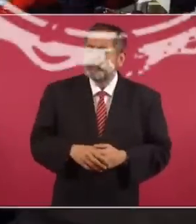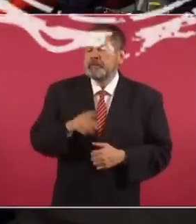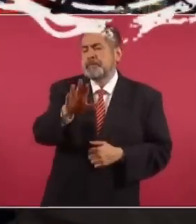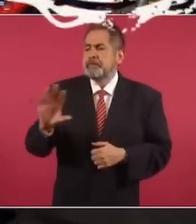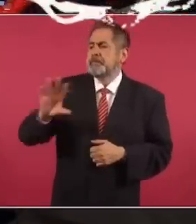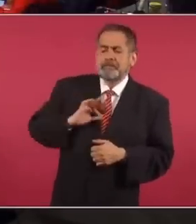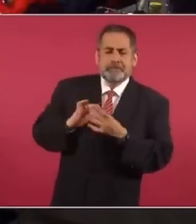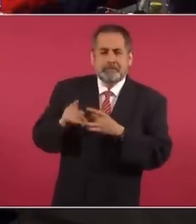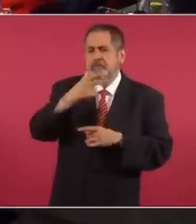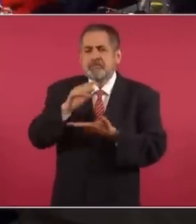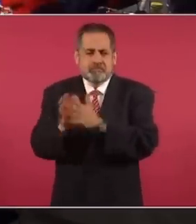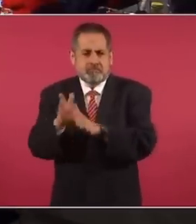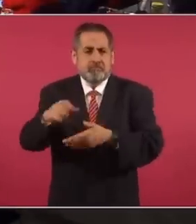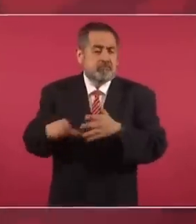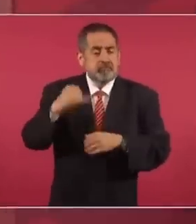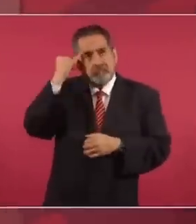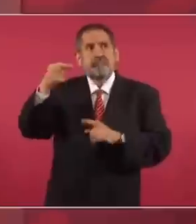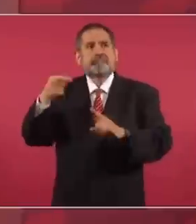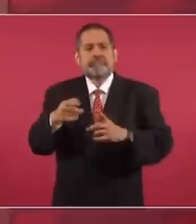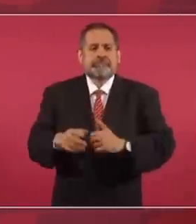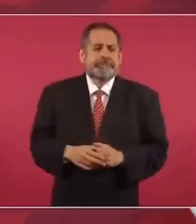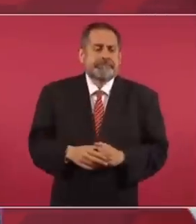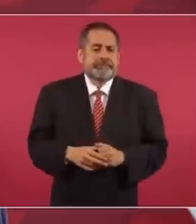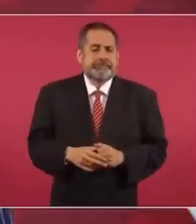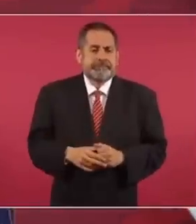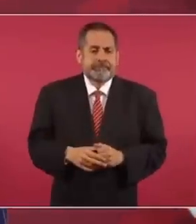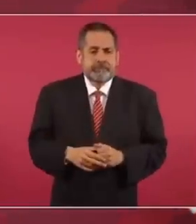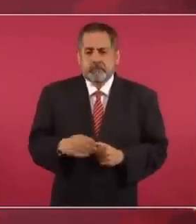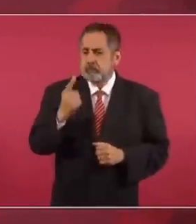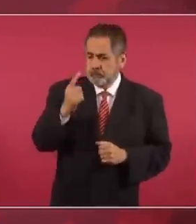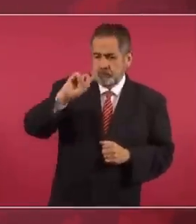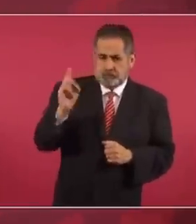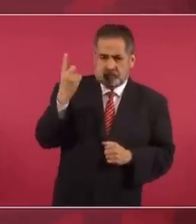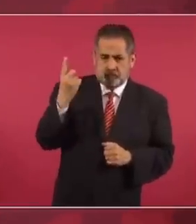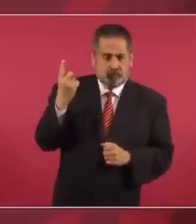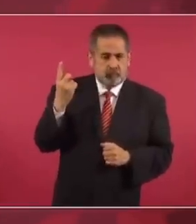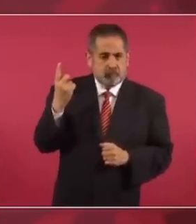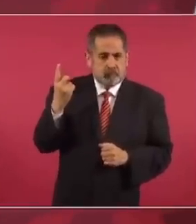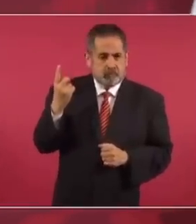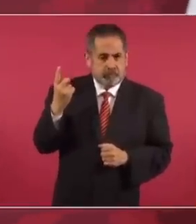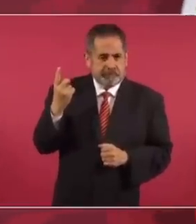decía un tortillero que el ideal era un dólar